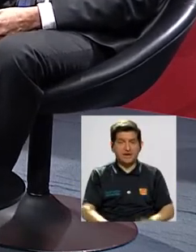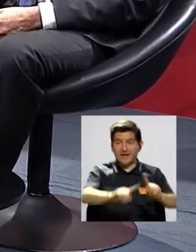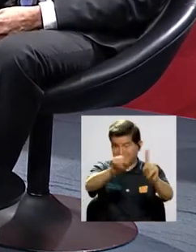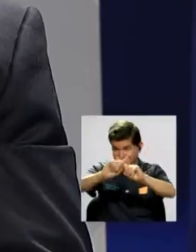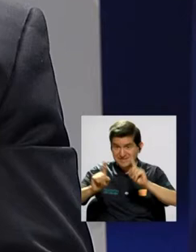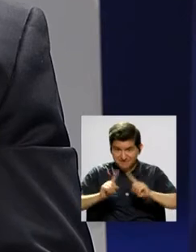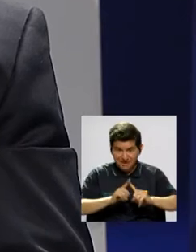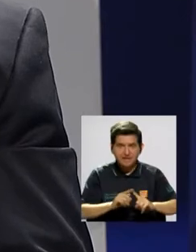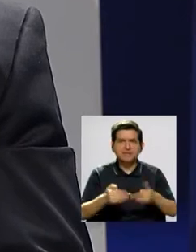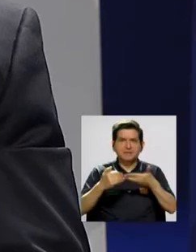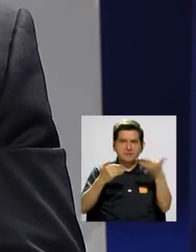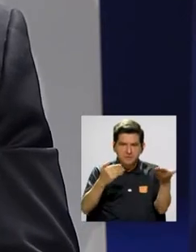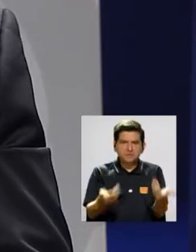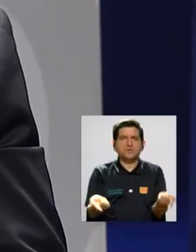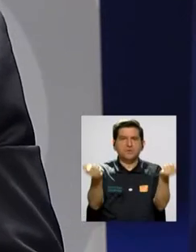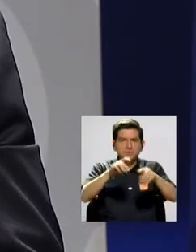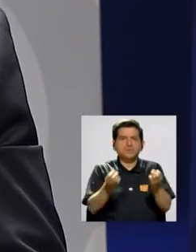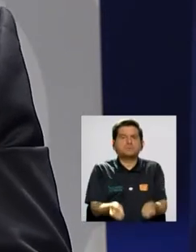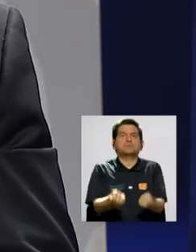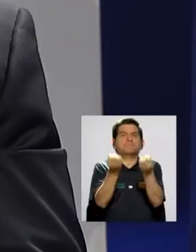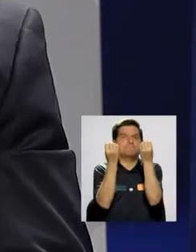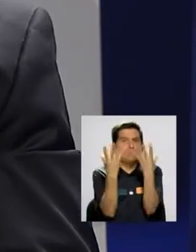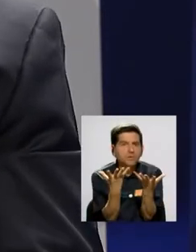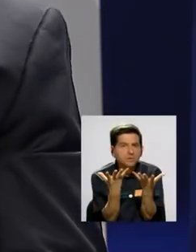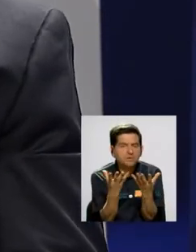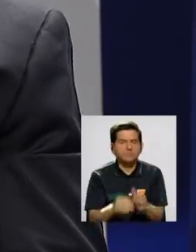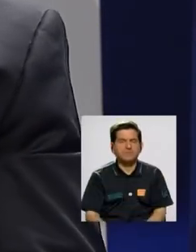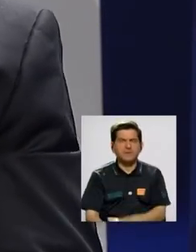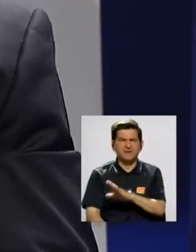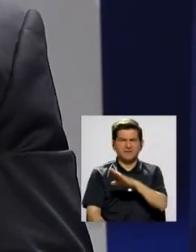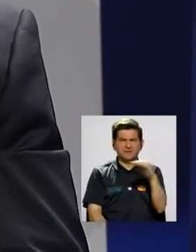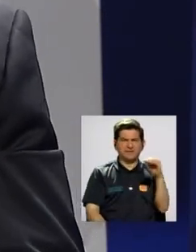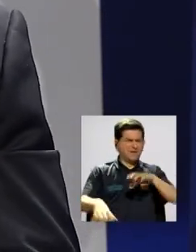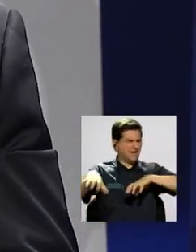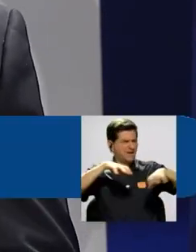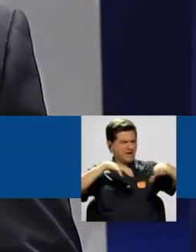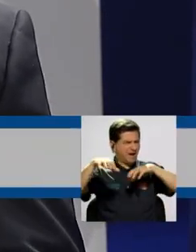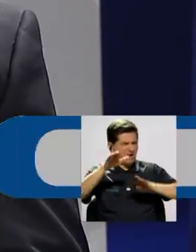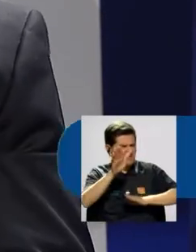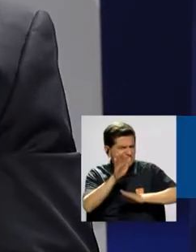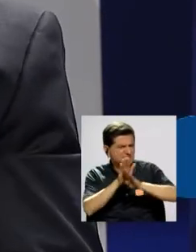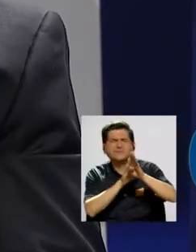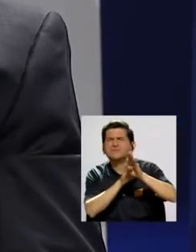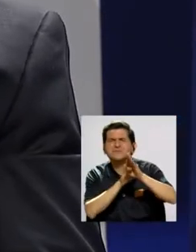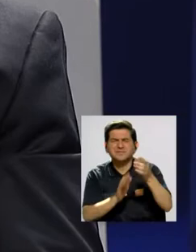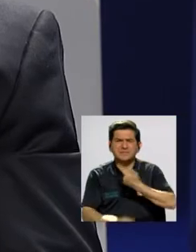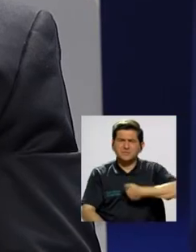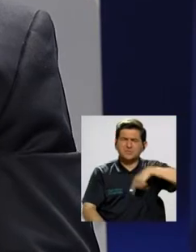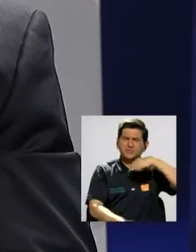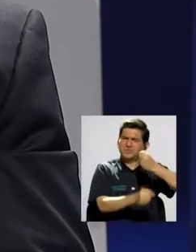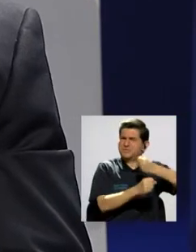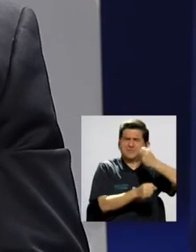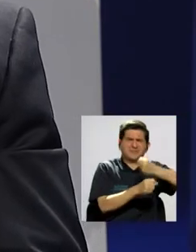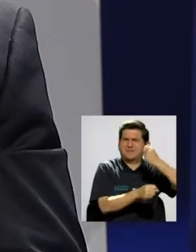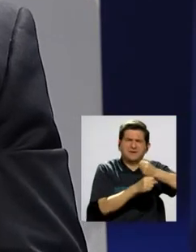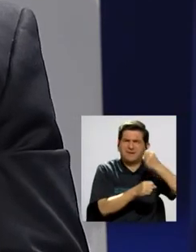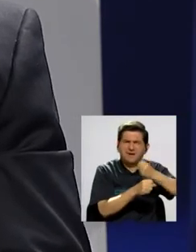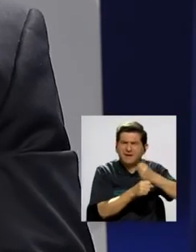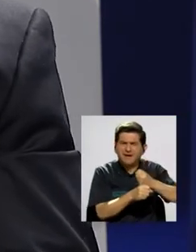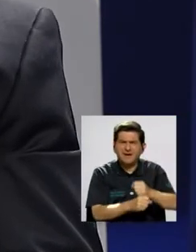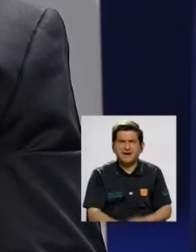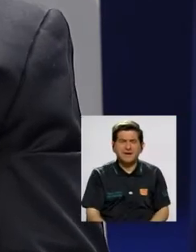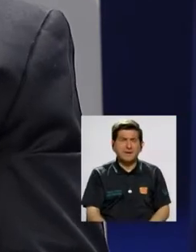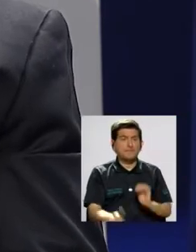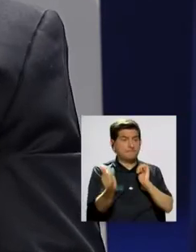cosas. Y cómo desarrollar acciones que nos permitan actuar y trabajar